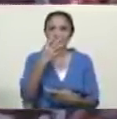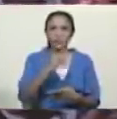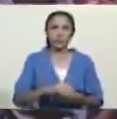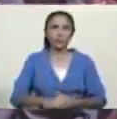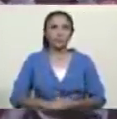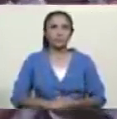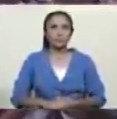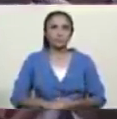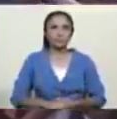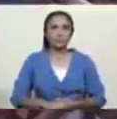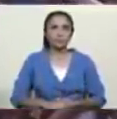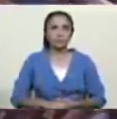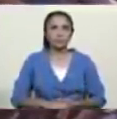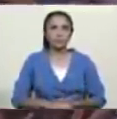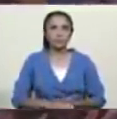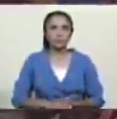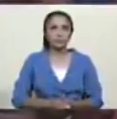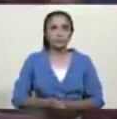Ospino.